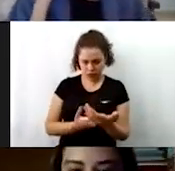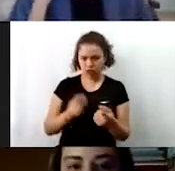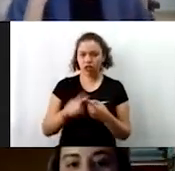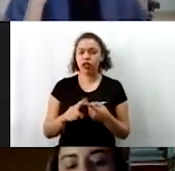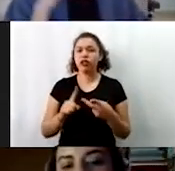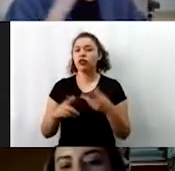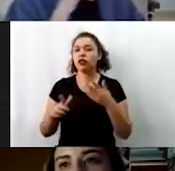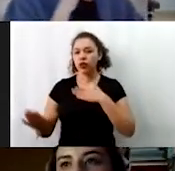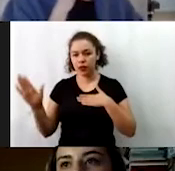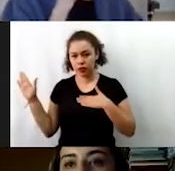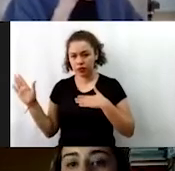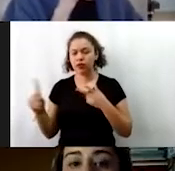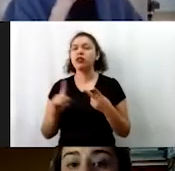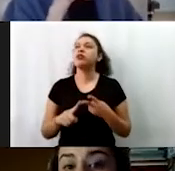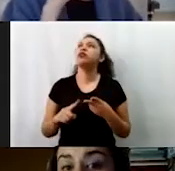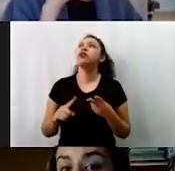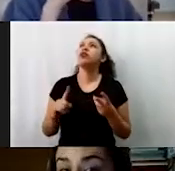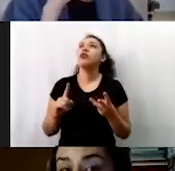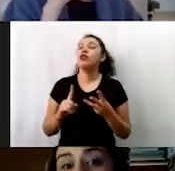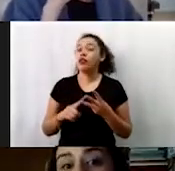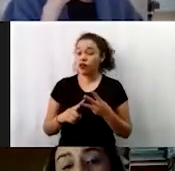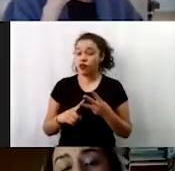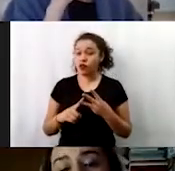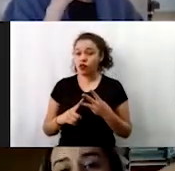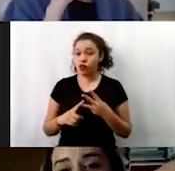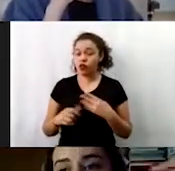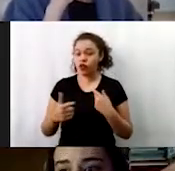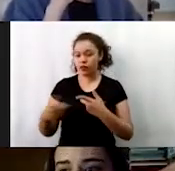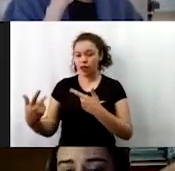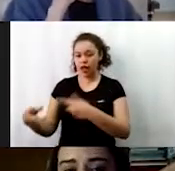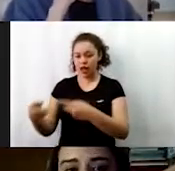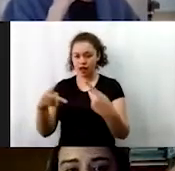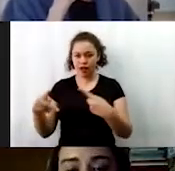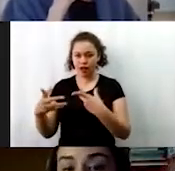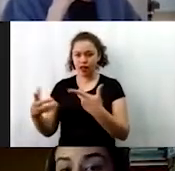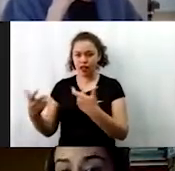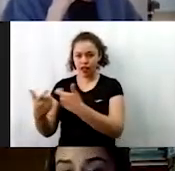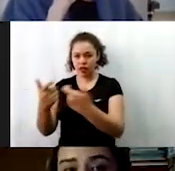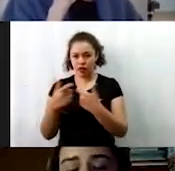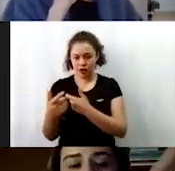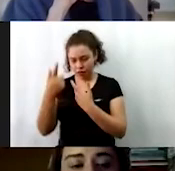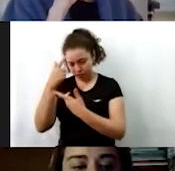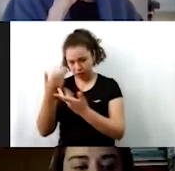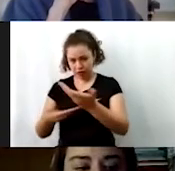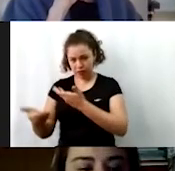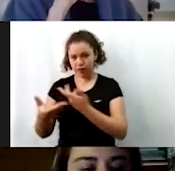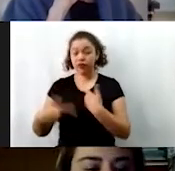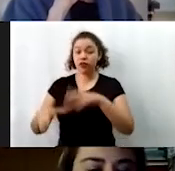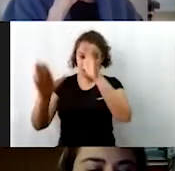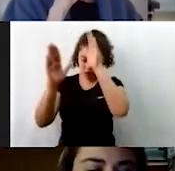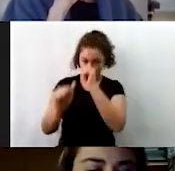compromiso, si creen que es una cooperación comercial, si creen que es un convenio.